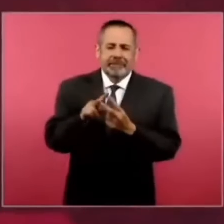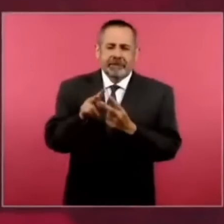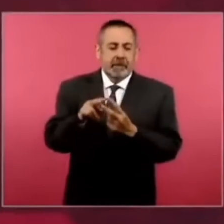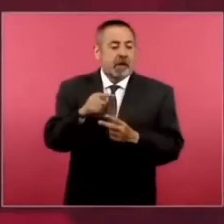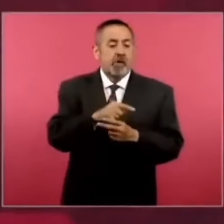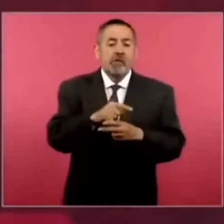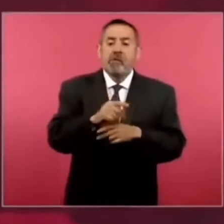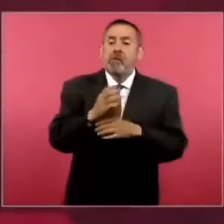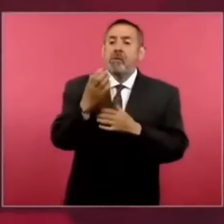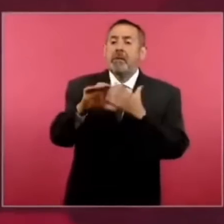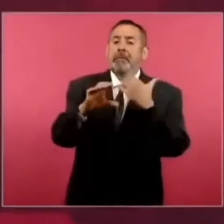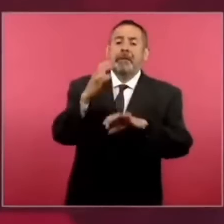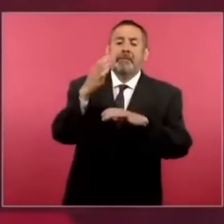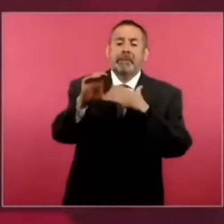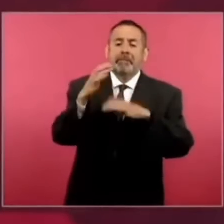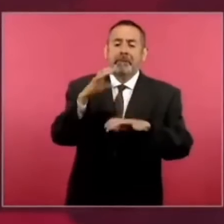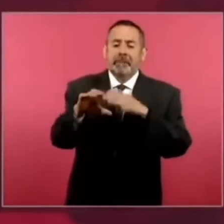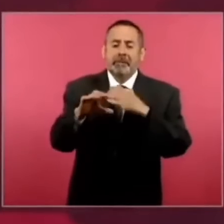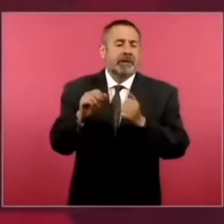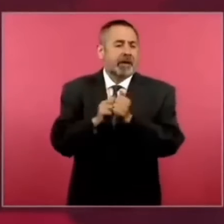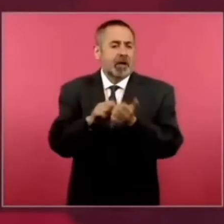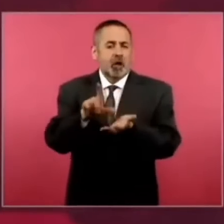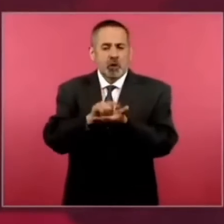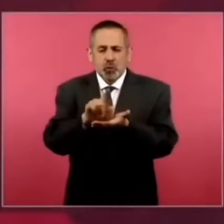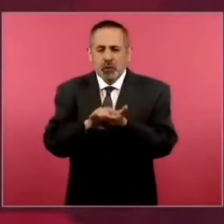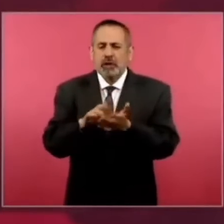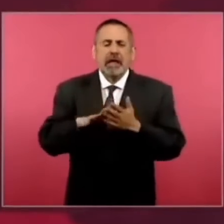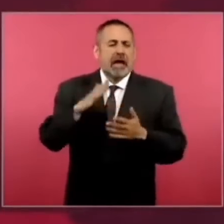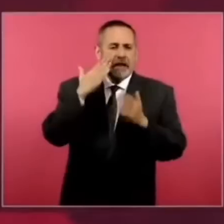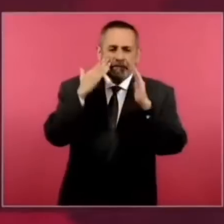enviando mensajes en Twitter, en Facebook,